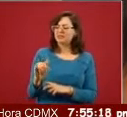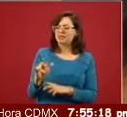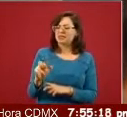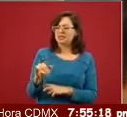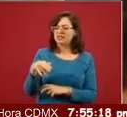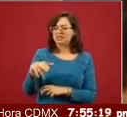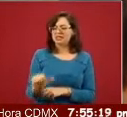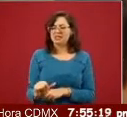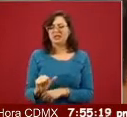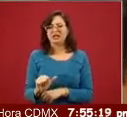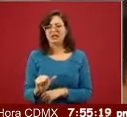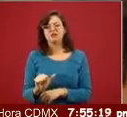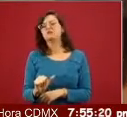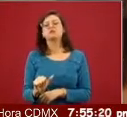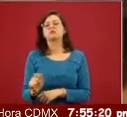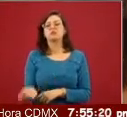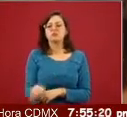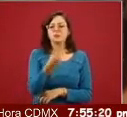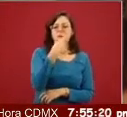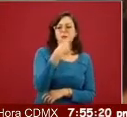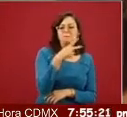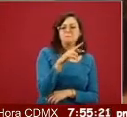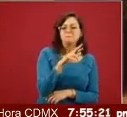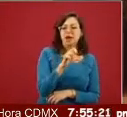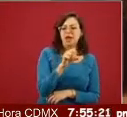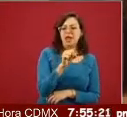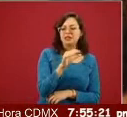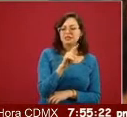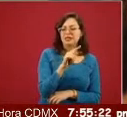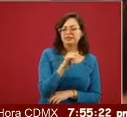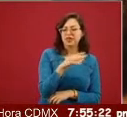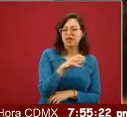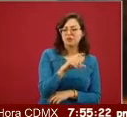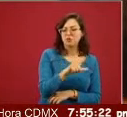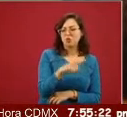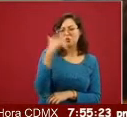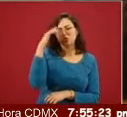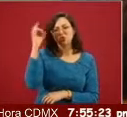recomienda en lugar de paracetamol para dolor de cabeza por